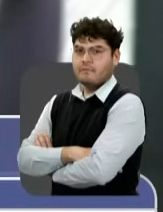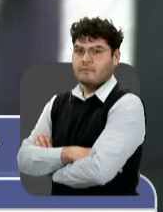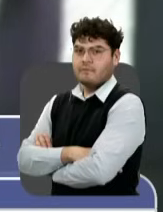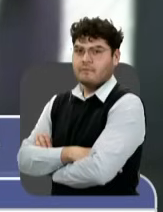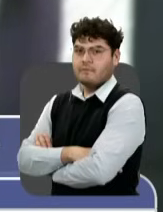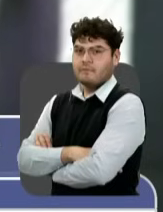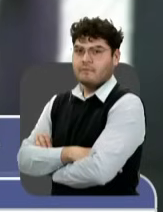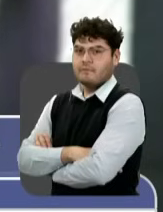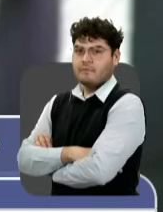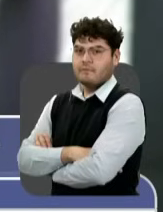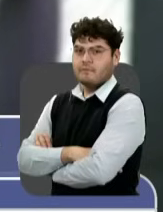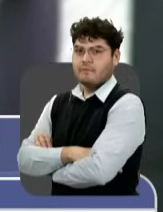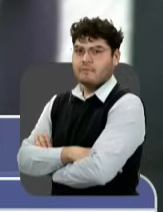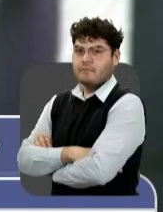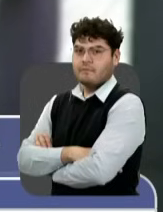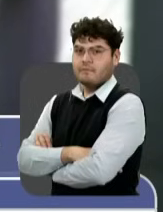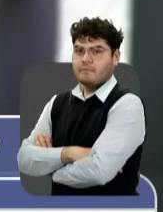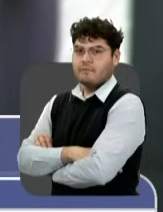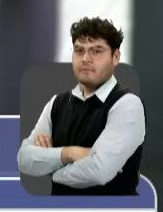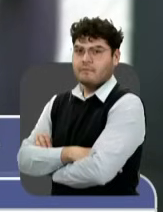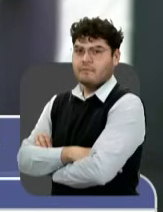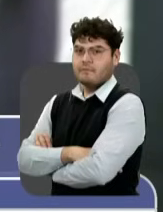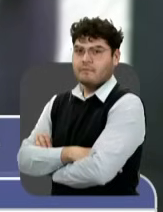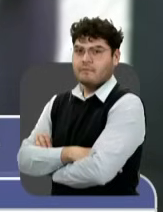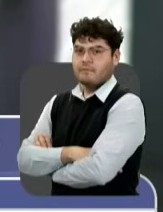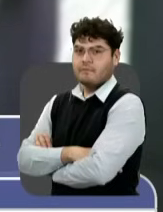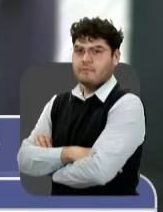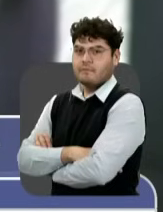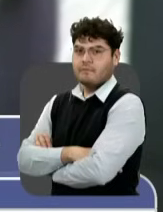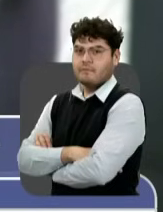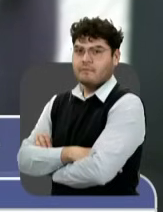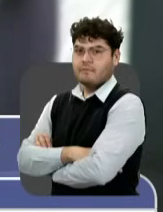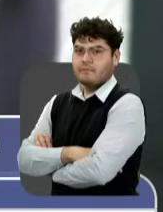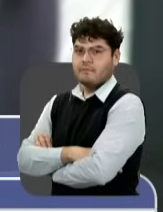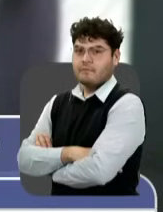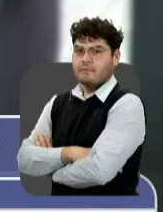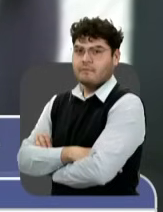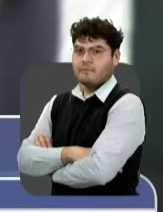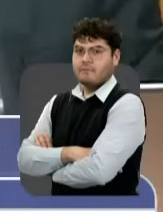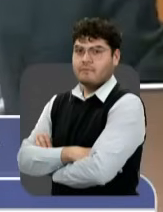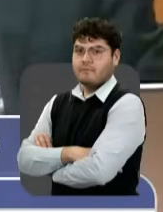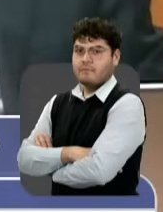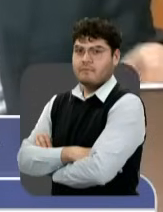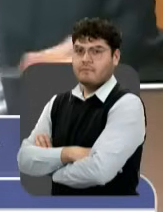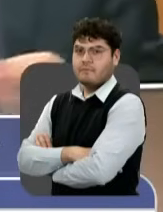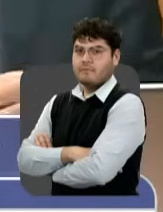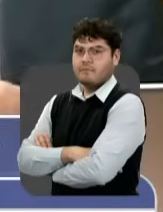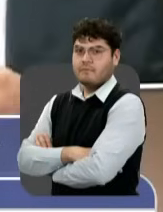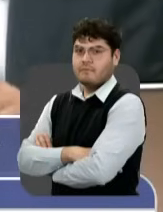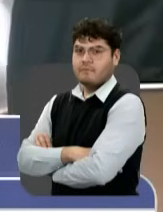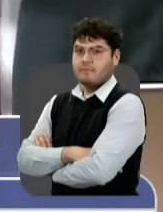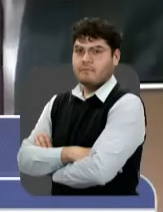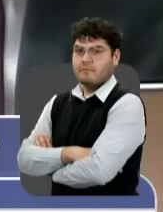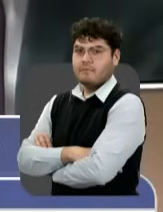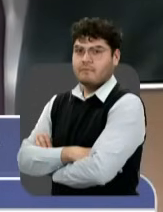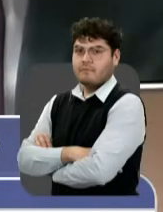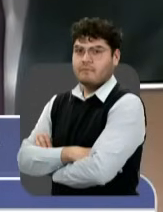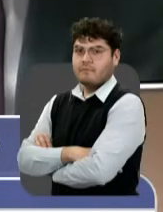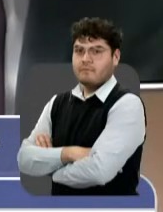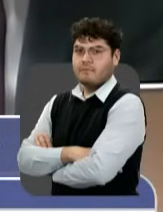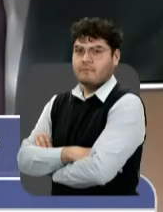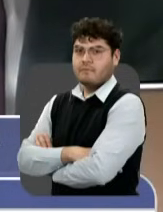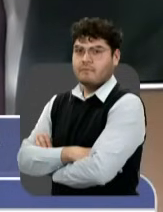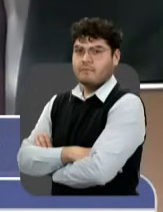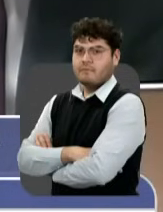salido desde Factop para ser pagado, es decir, finalmente dinero fraudulento. El abogado defensor y hermano de Luis Hermosilla, Juan Pablo Hermosilla,